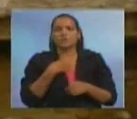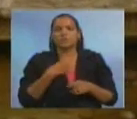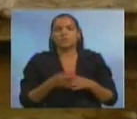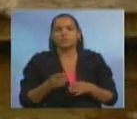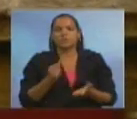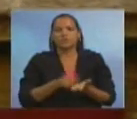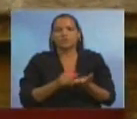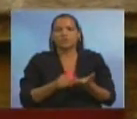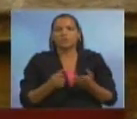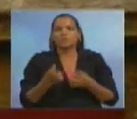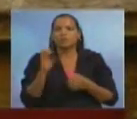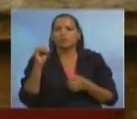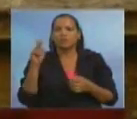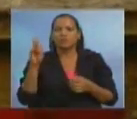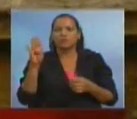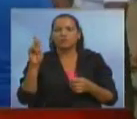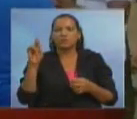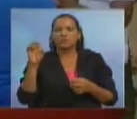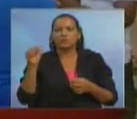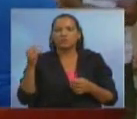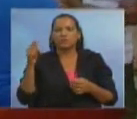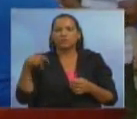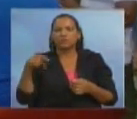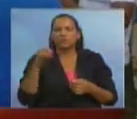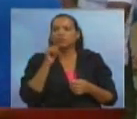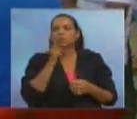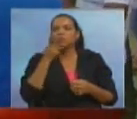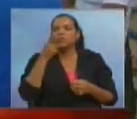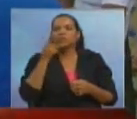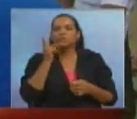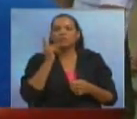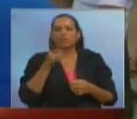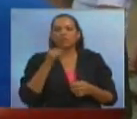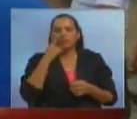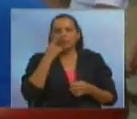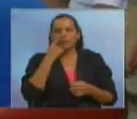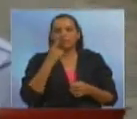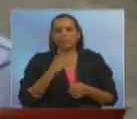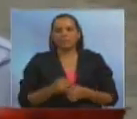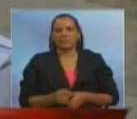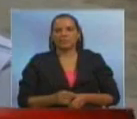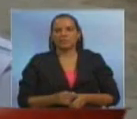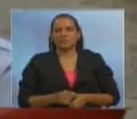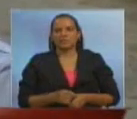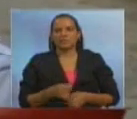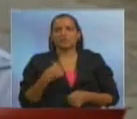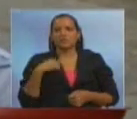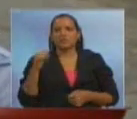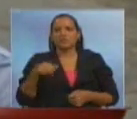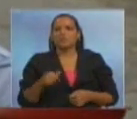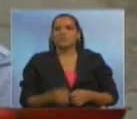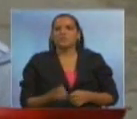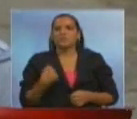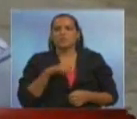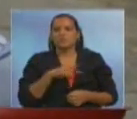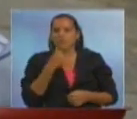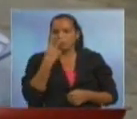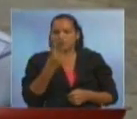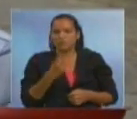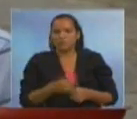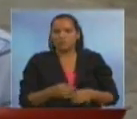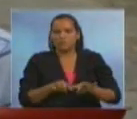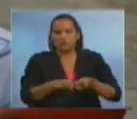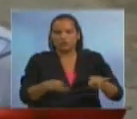falta del Ministerio de Transporte de Obras Públicas. Así lo expresó Johnny Barreiro, presidente del sector. Bueno, aquí prácticamente, como ustedes ven,